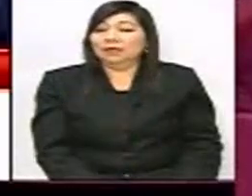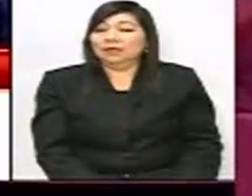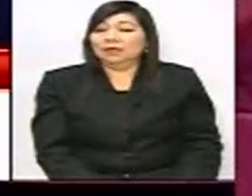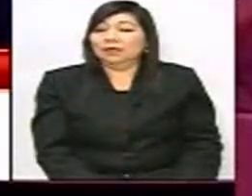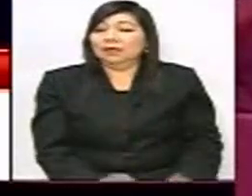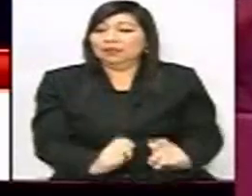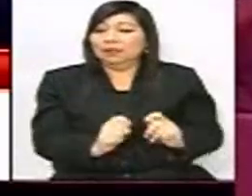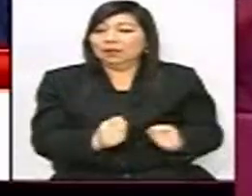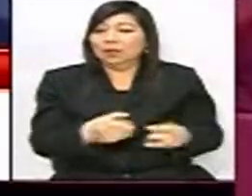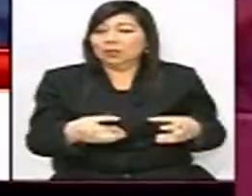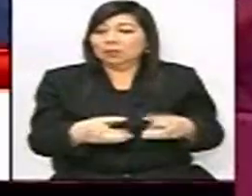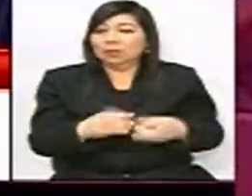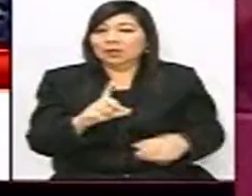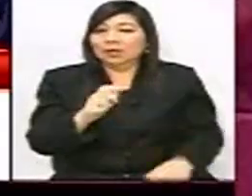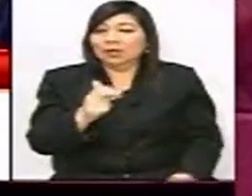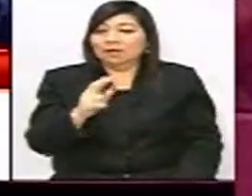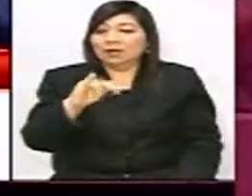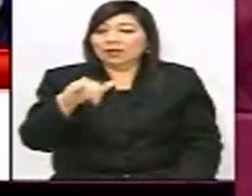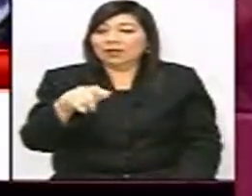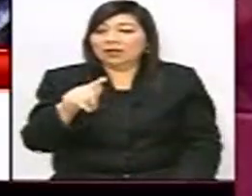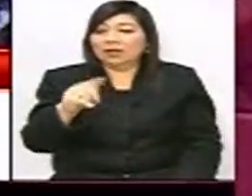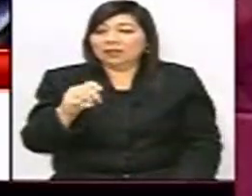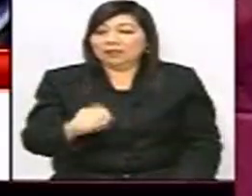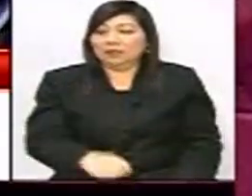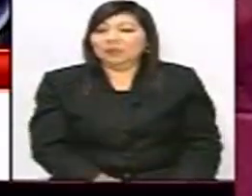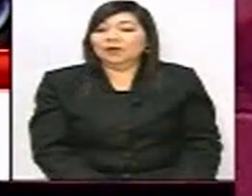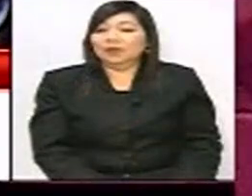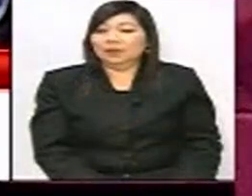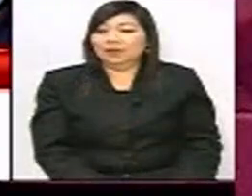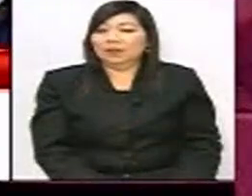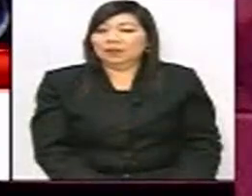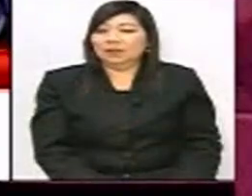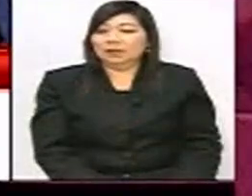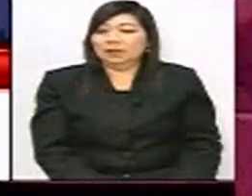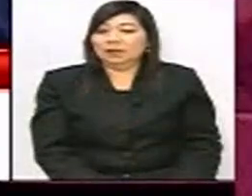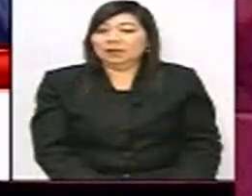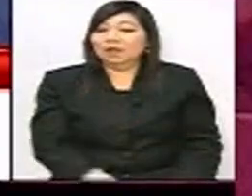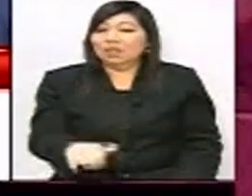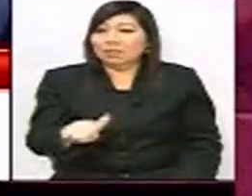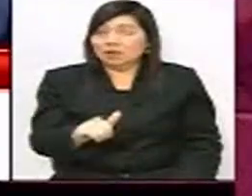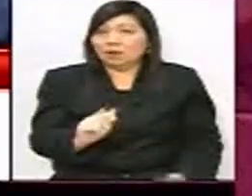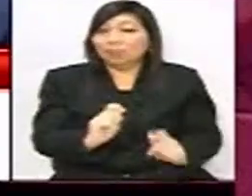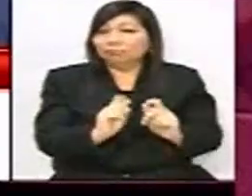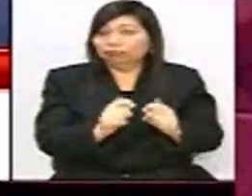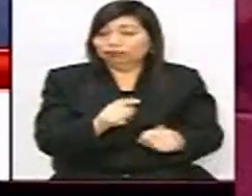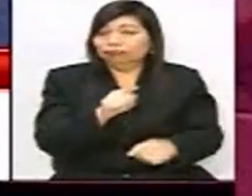Esto ha sido entregado a la Comisión Lava Jato de la señora Rosa María Bartra. Igual también